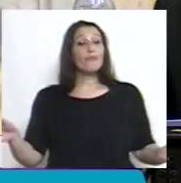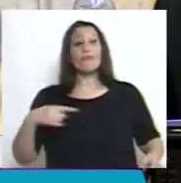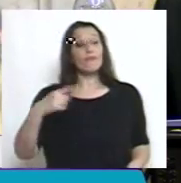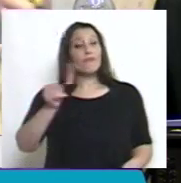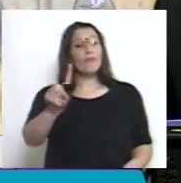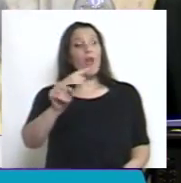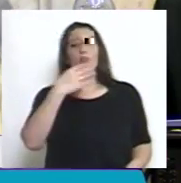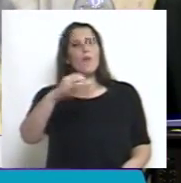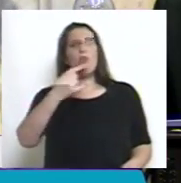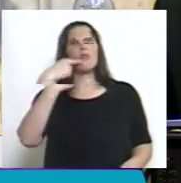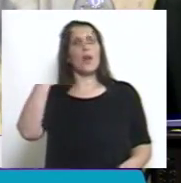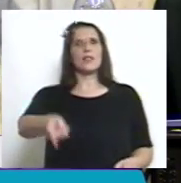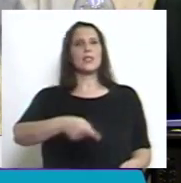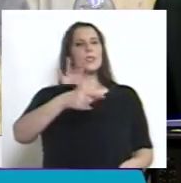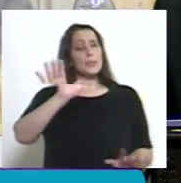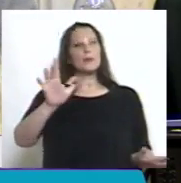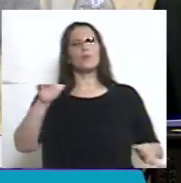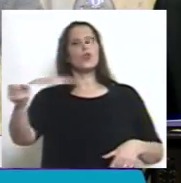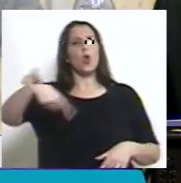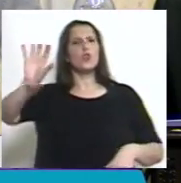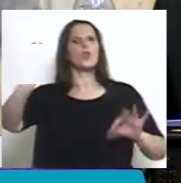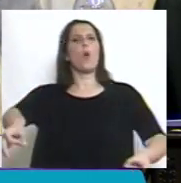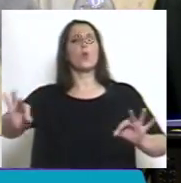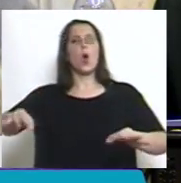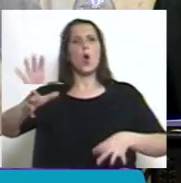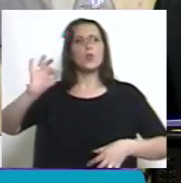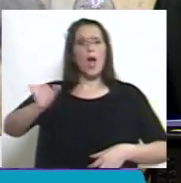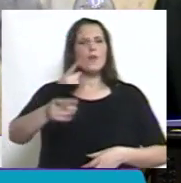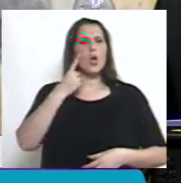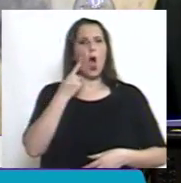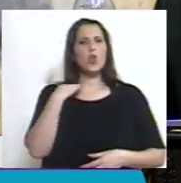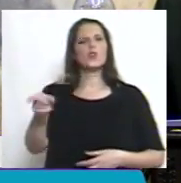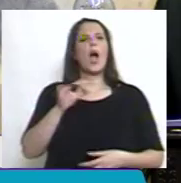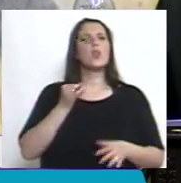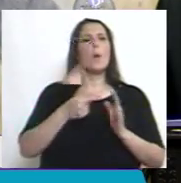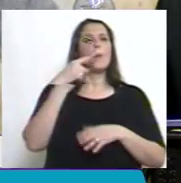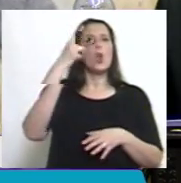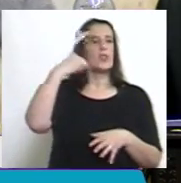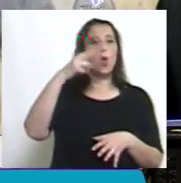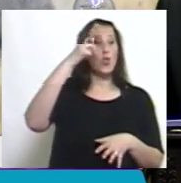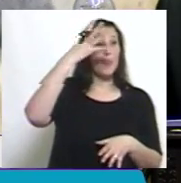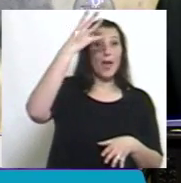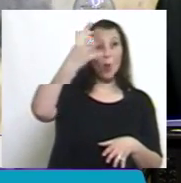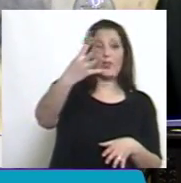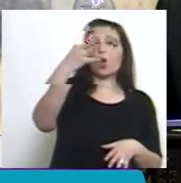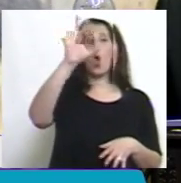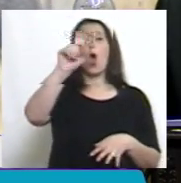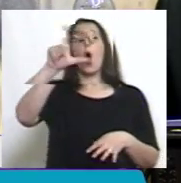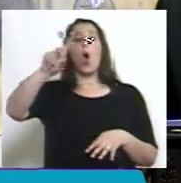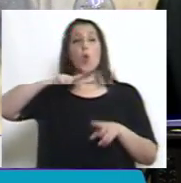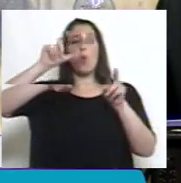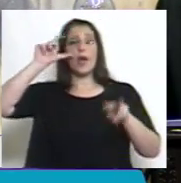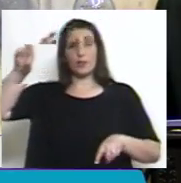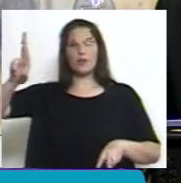pude dejar de mencionar este párrafo, todos seguramente lo reconocen de la obra 1984 de Orwell.